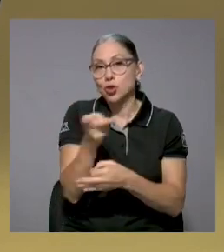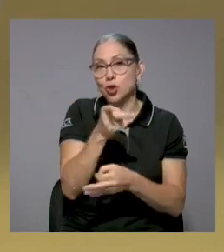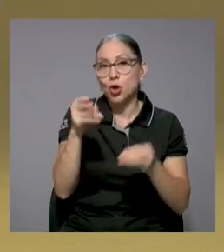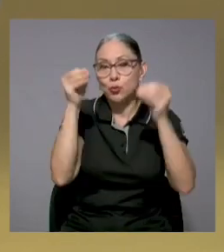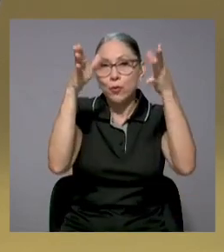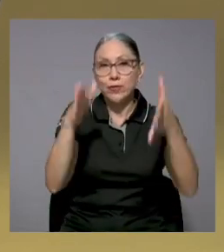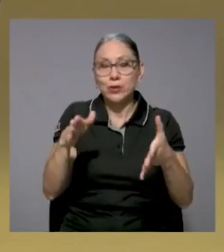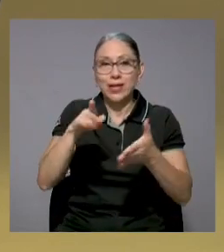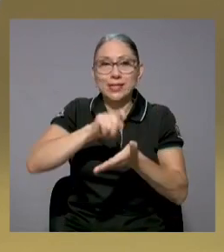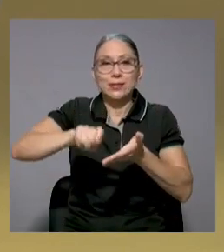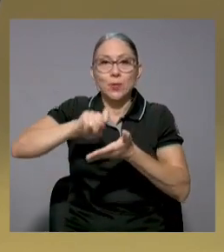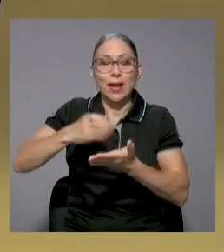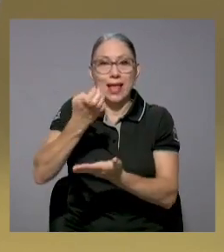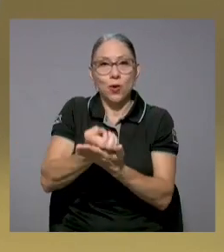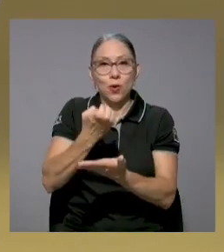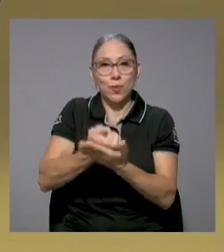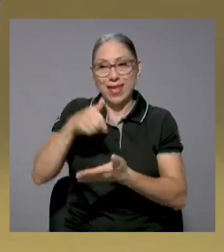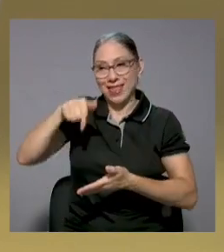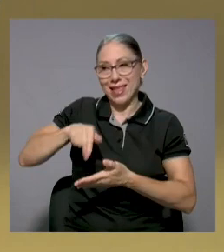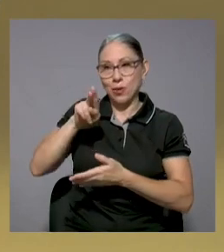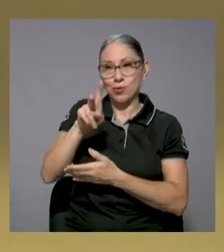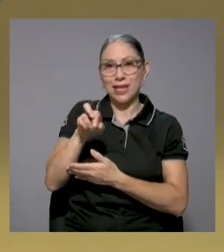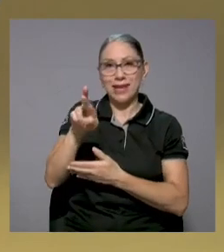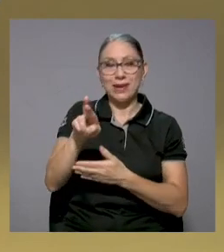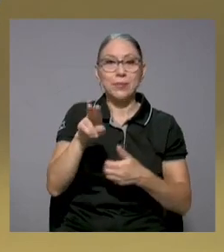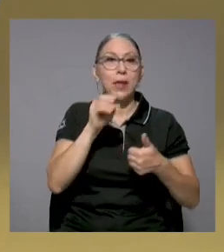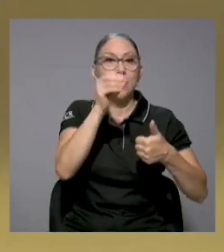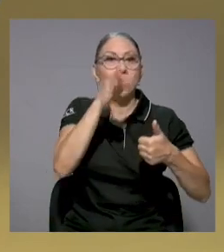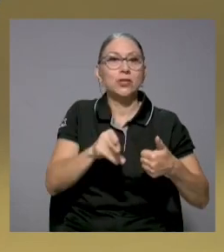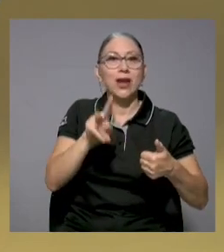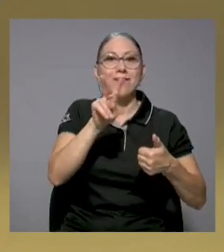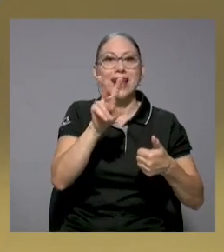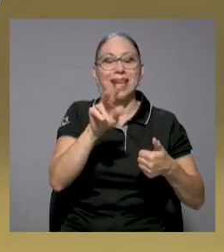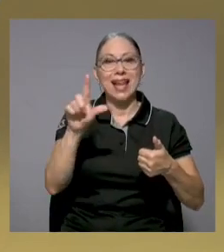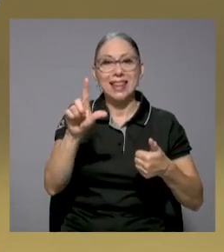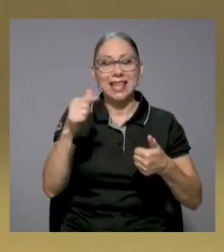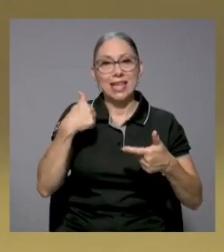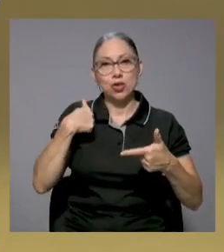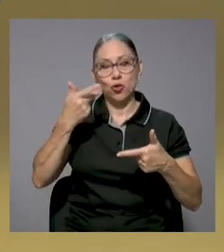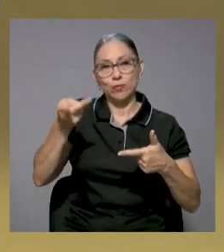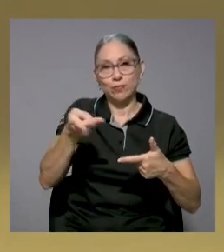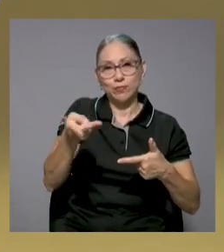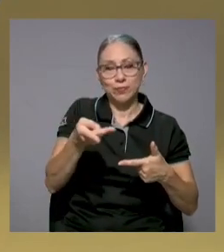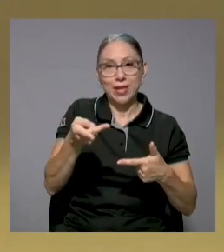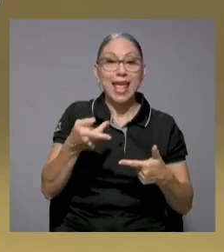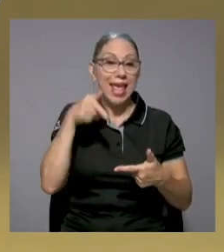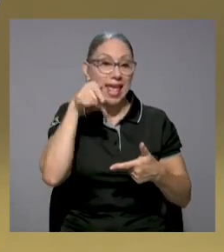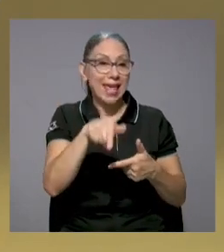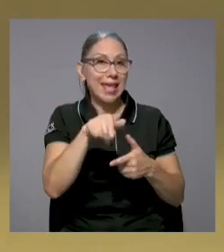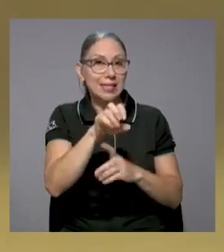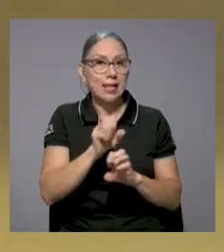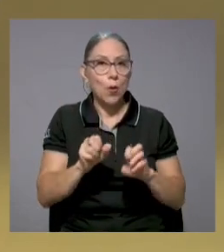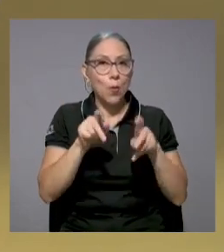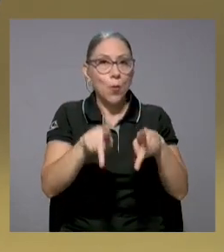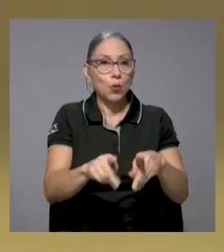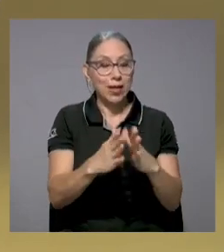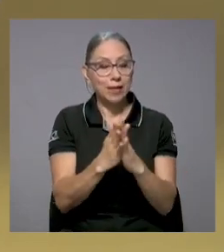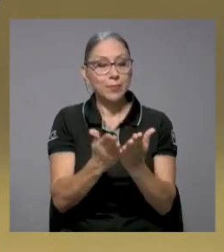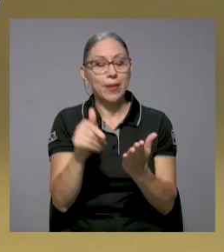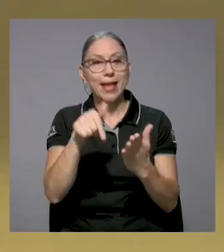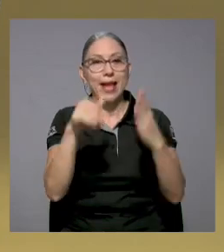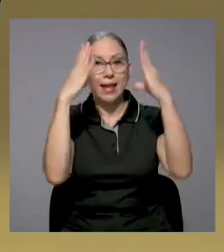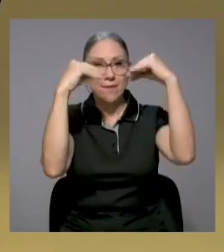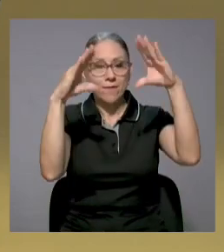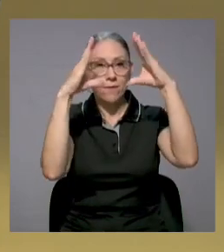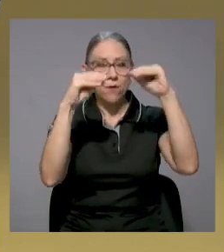esta Universidad de Costa Rica, la profesora Valeria Lentini y yo. El informe en esta ocasión plantea como